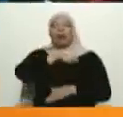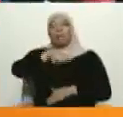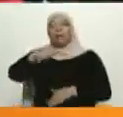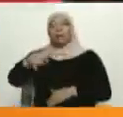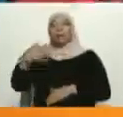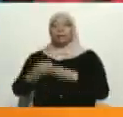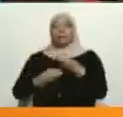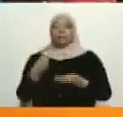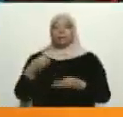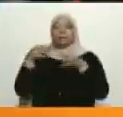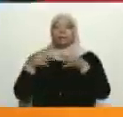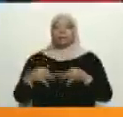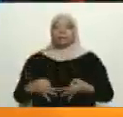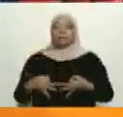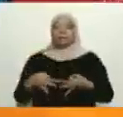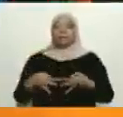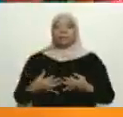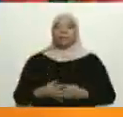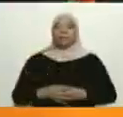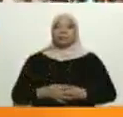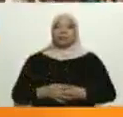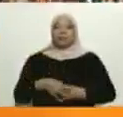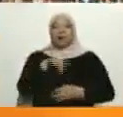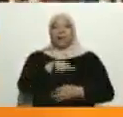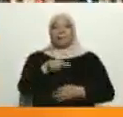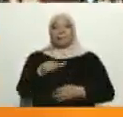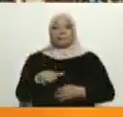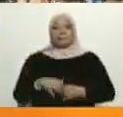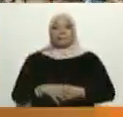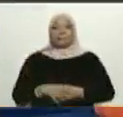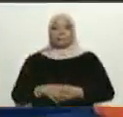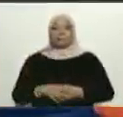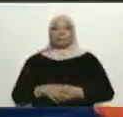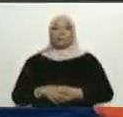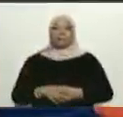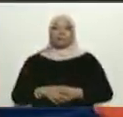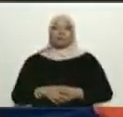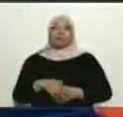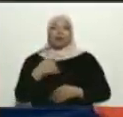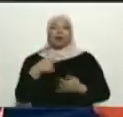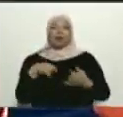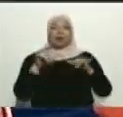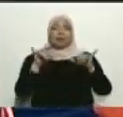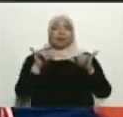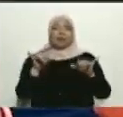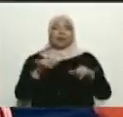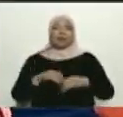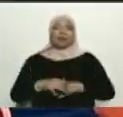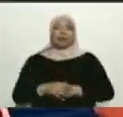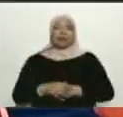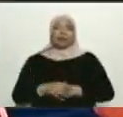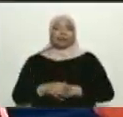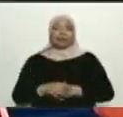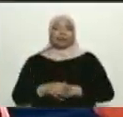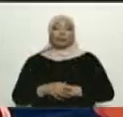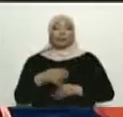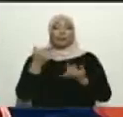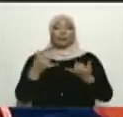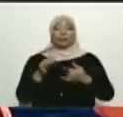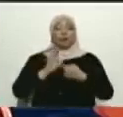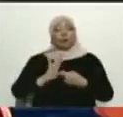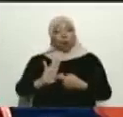la seguridad bueno con tantas personas movilizándose al mismo tiempo el Ministerio de turismo hizo una encuesta